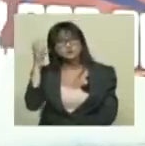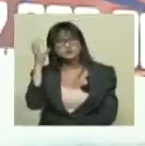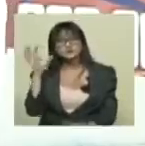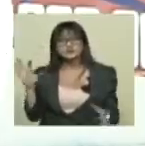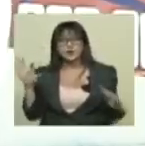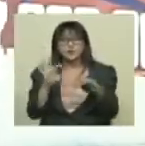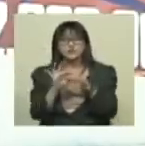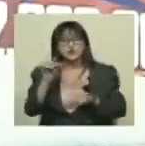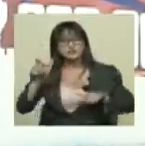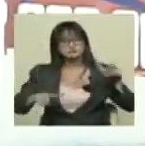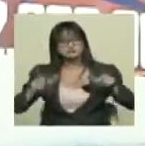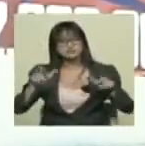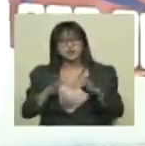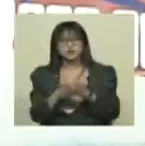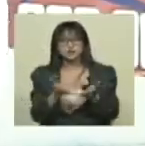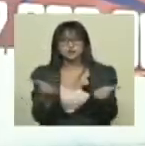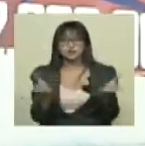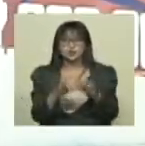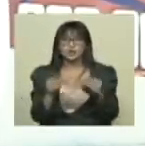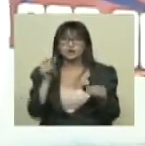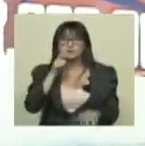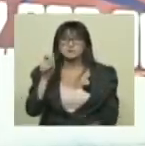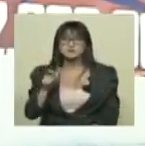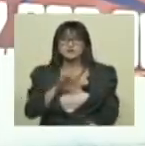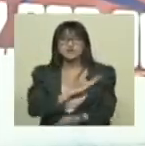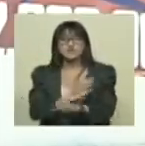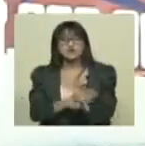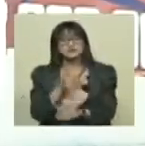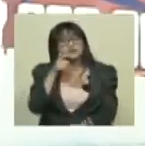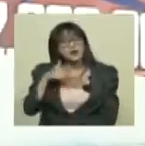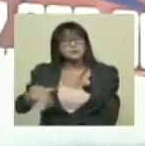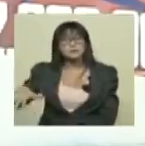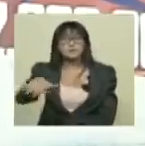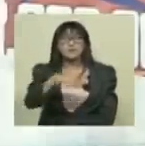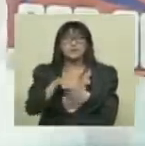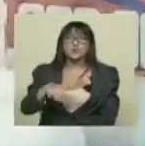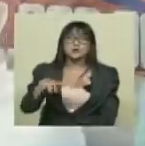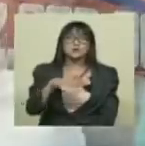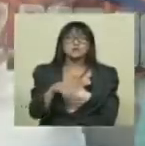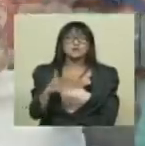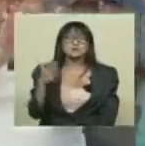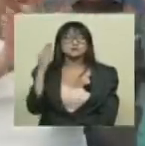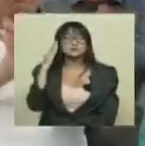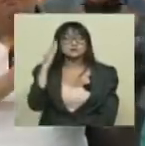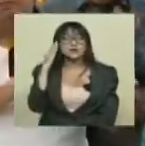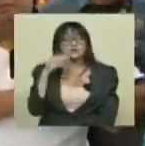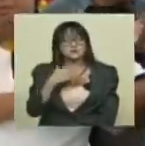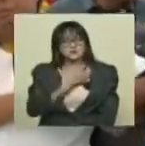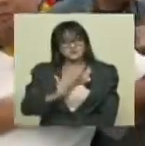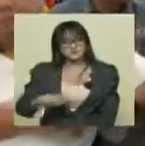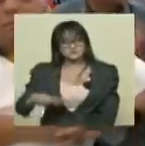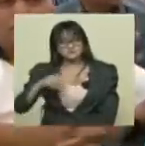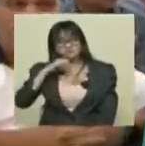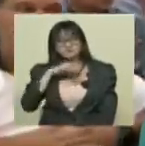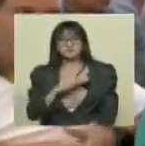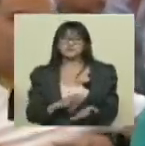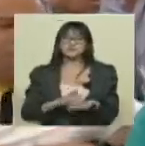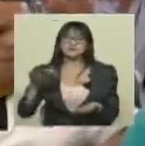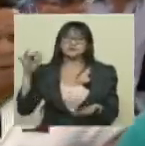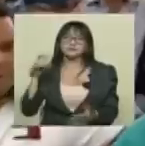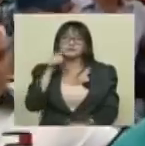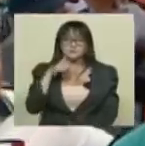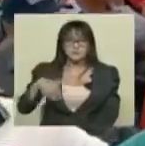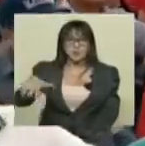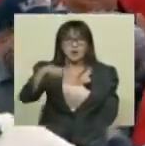unión nacional, con la fuerza de un pueblo que se sabe dueño de una historia gloriosa, del